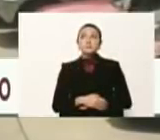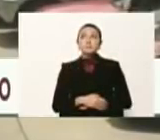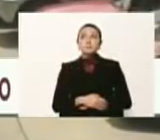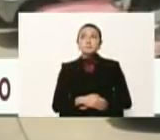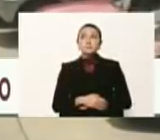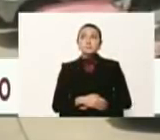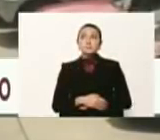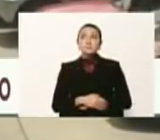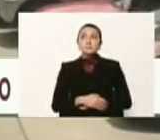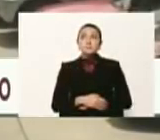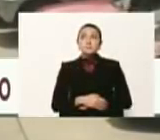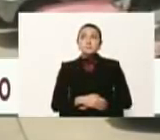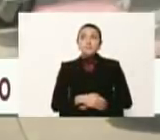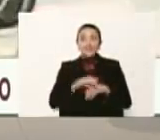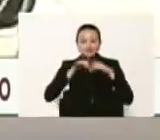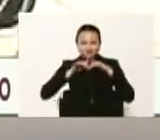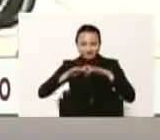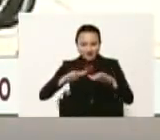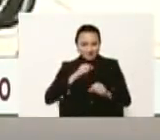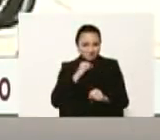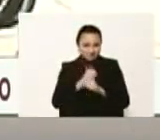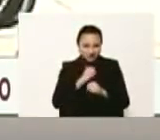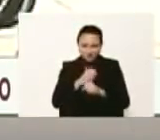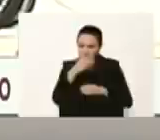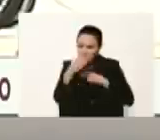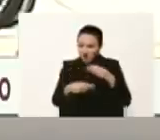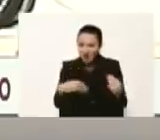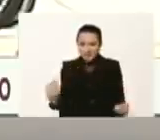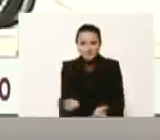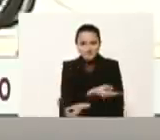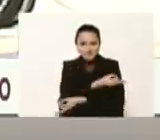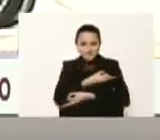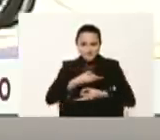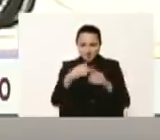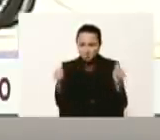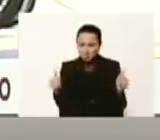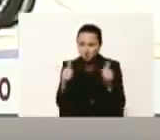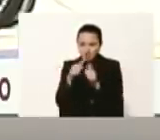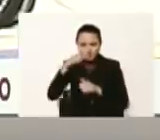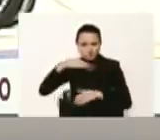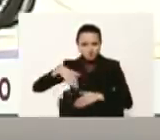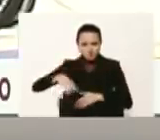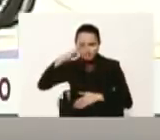este despliegue que hicimos en perfecta unión